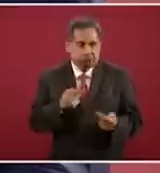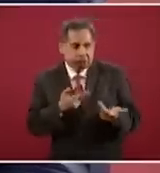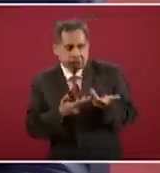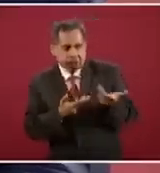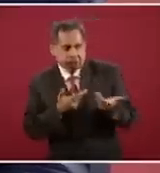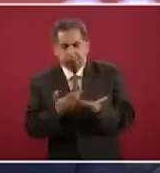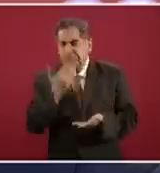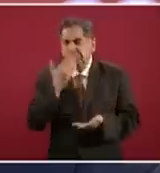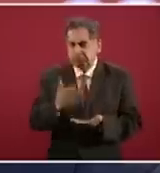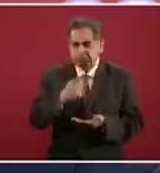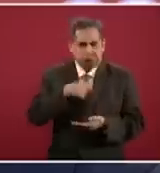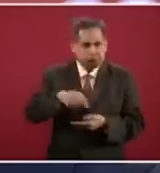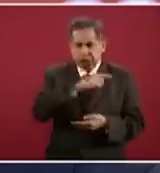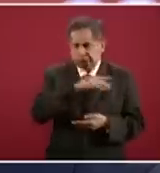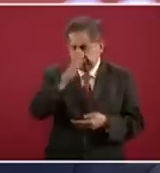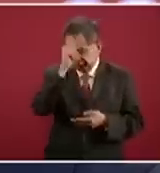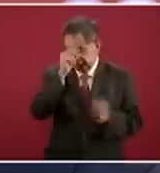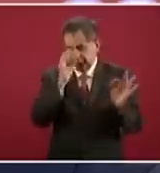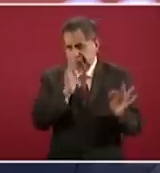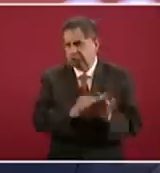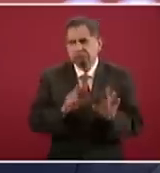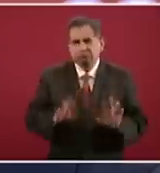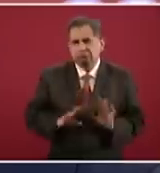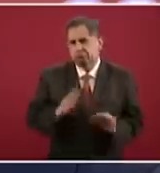negociación, un buen acuerdo.